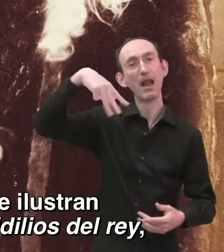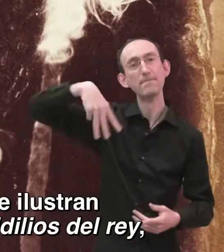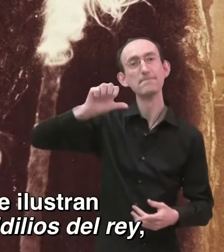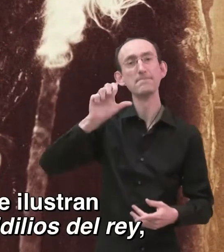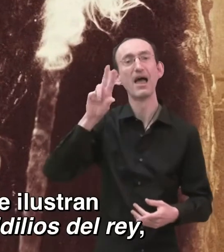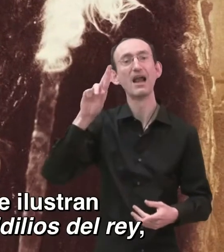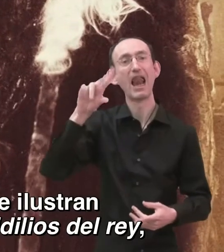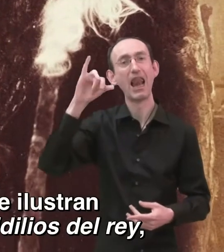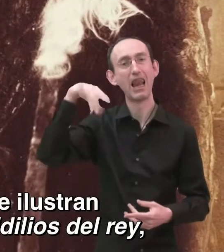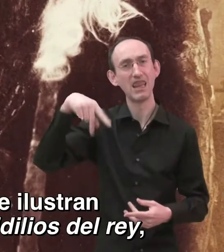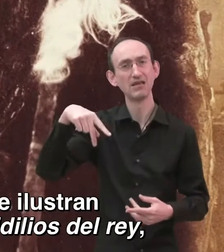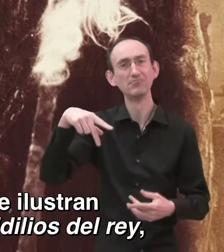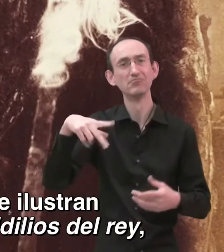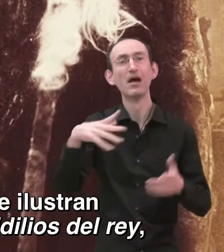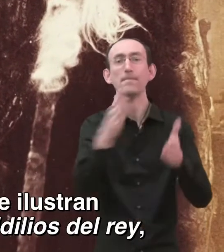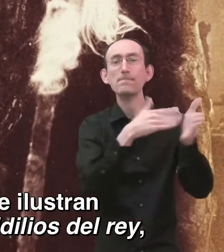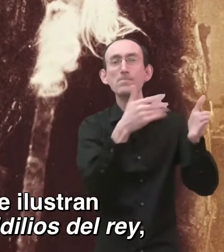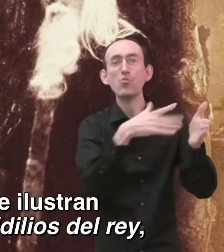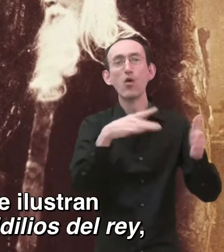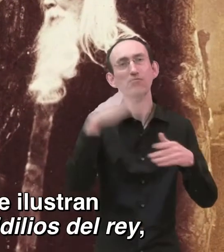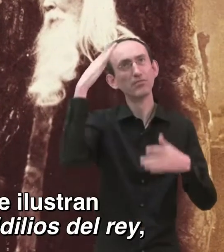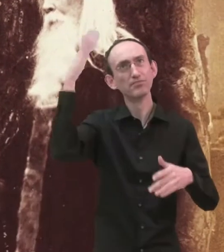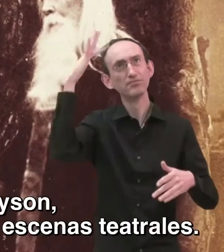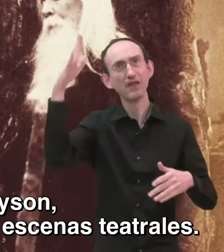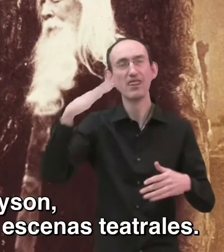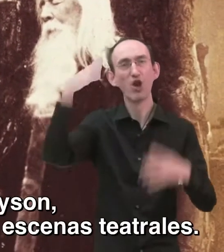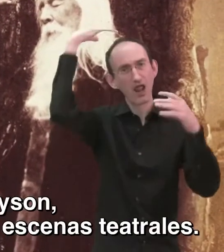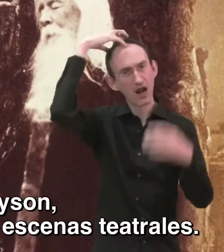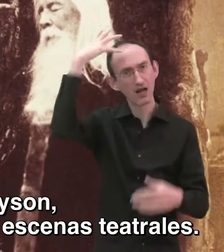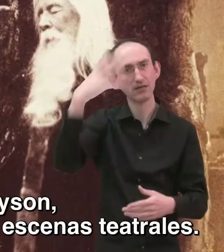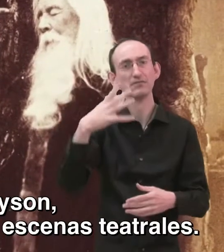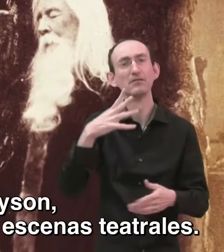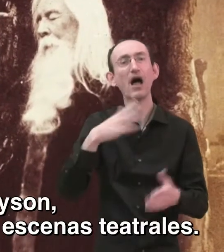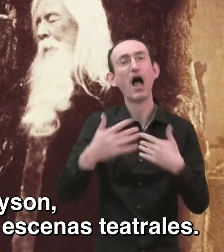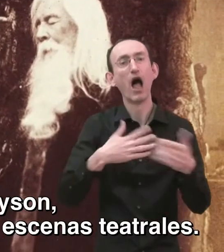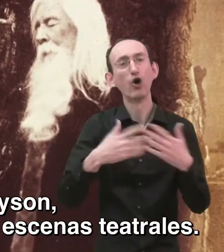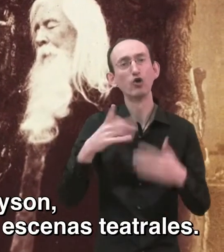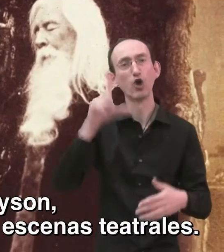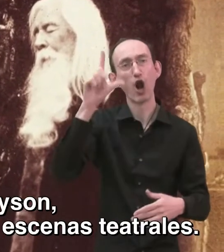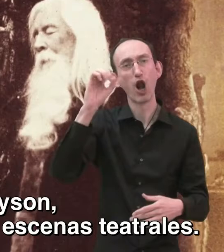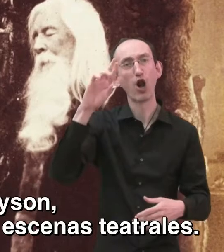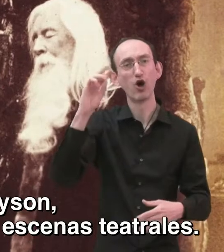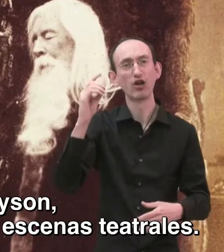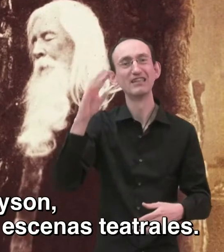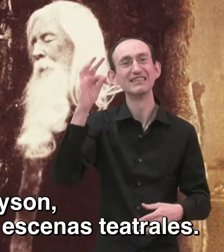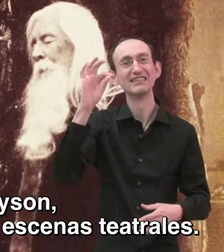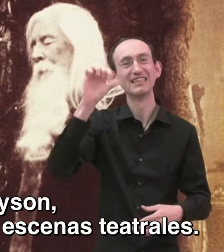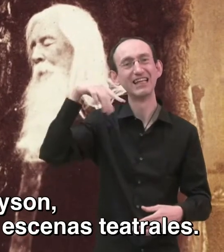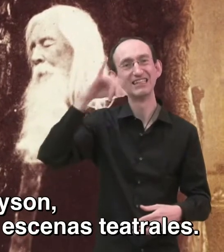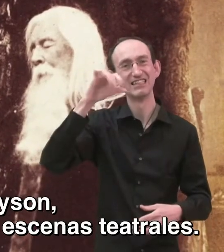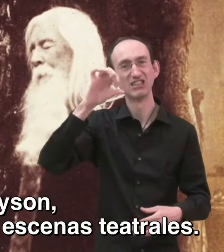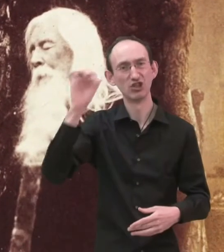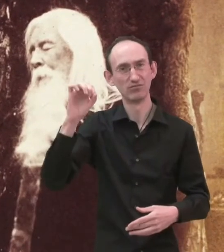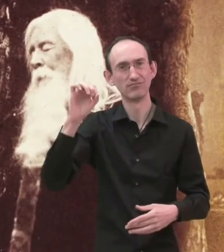las imágenes que ilustran el poema épico Los idilios del rey, de Lord Tennyson, resueltos con aparatosas